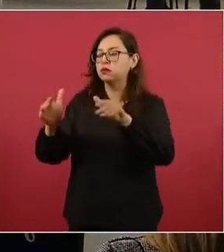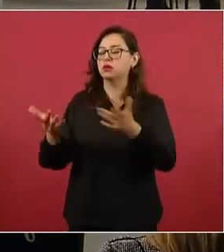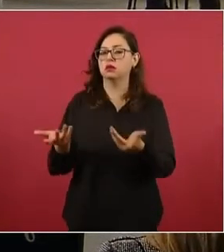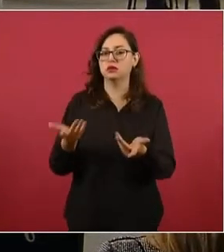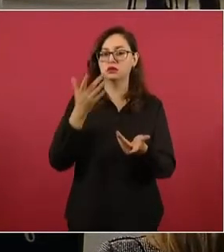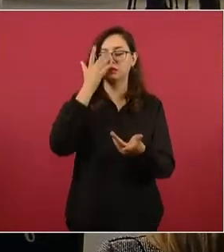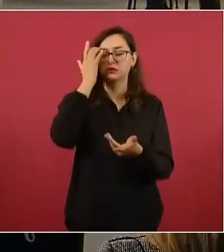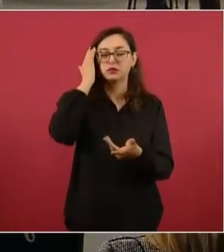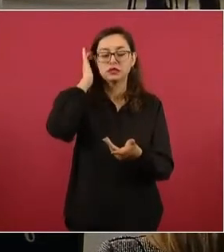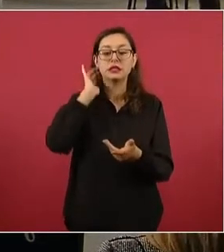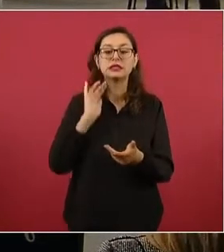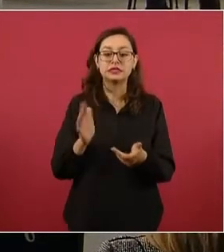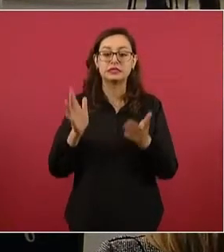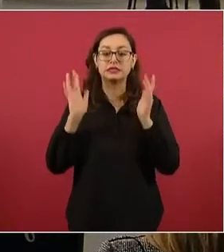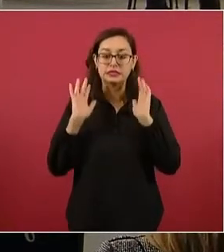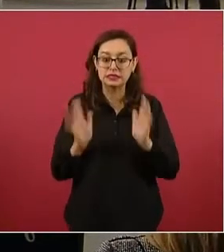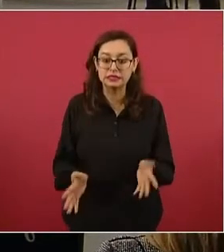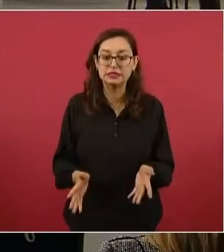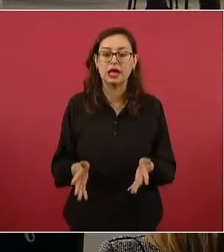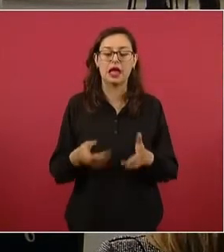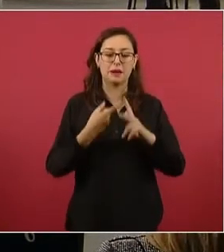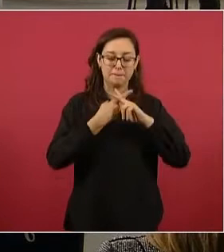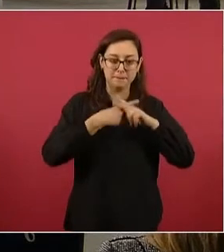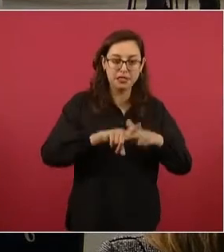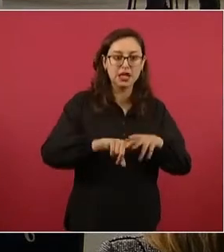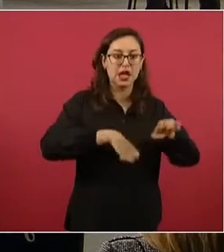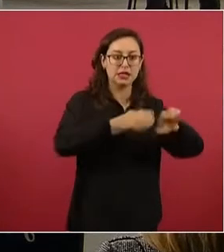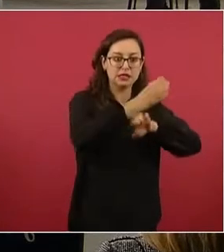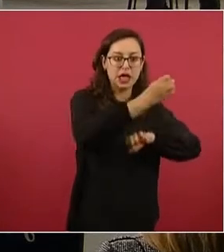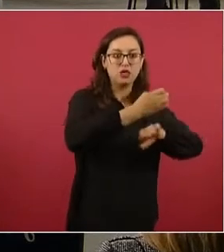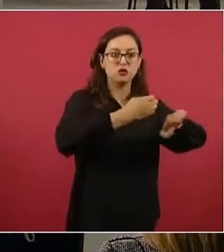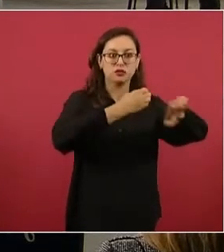pon Nayarit, por lo que mencionabas.